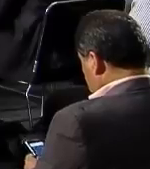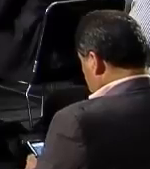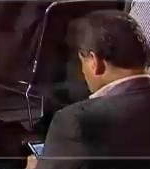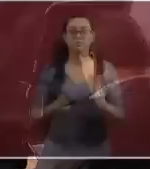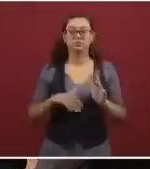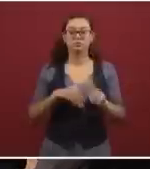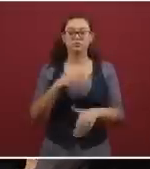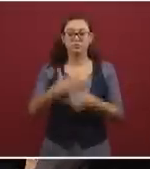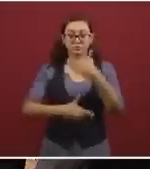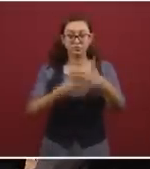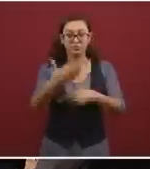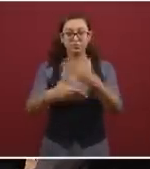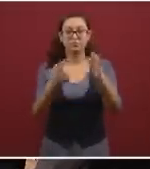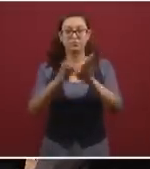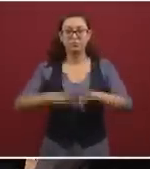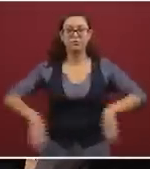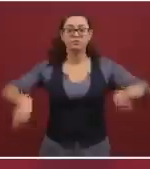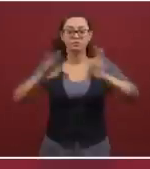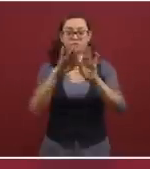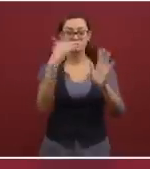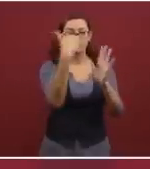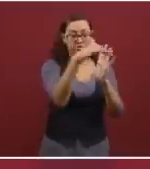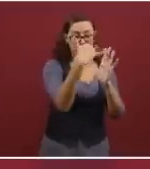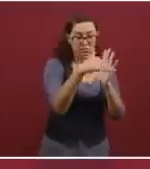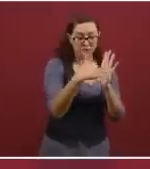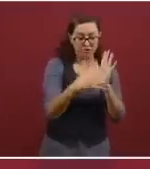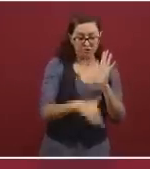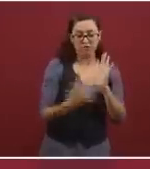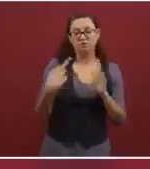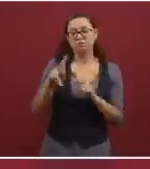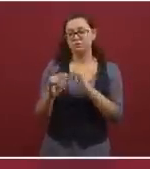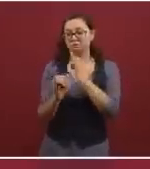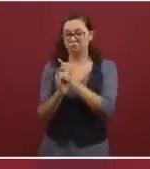de la importancia de la lectura, que